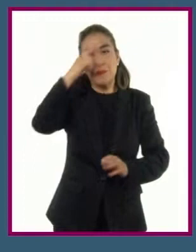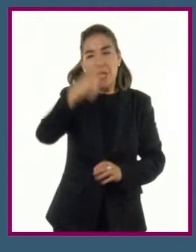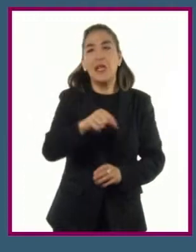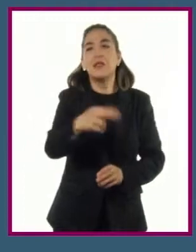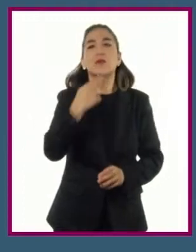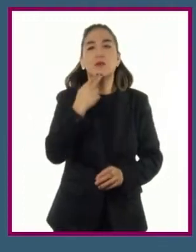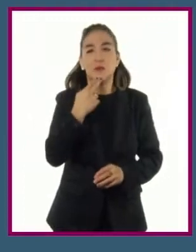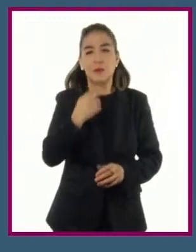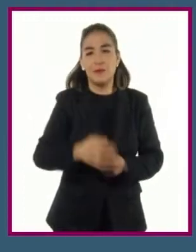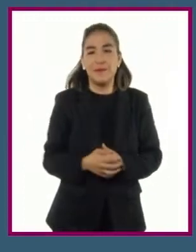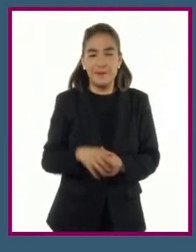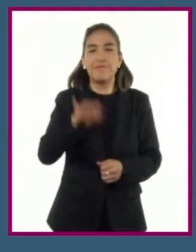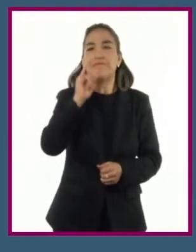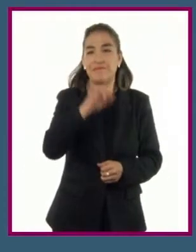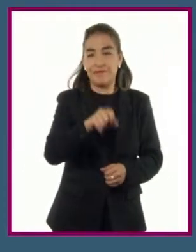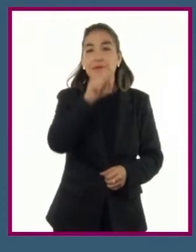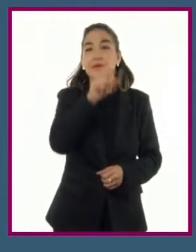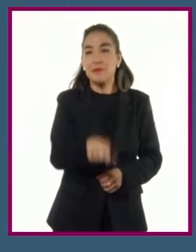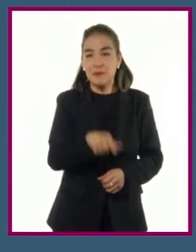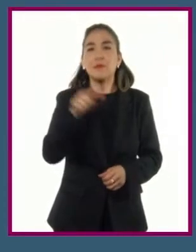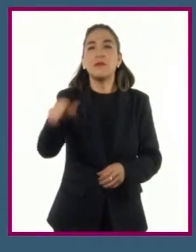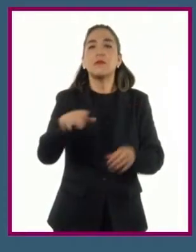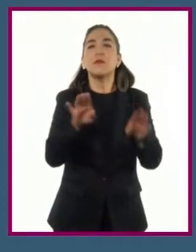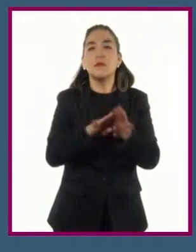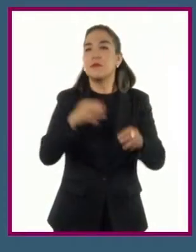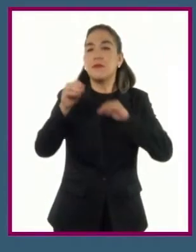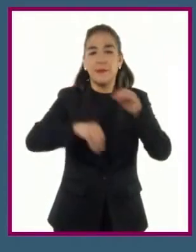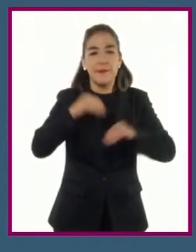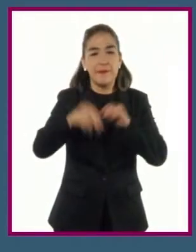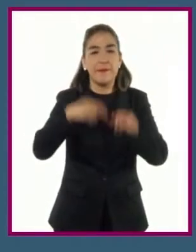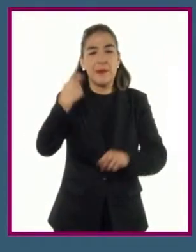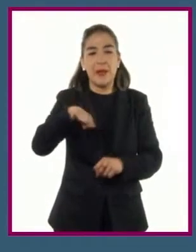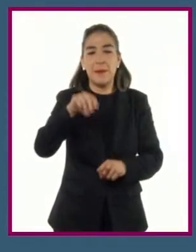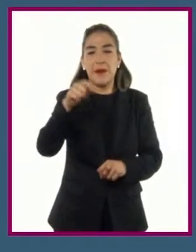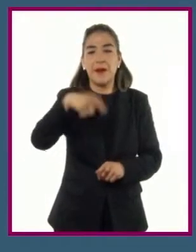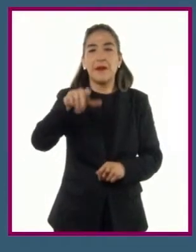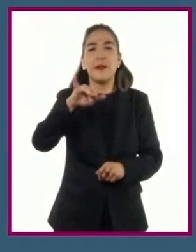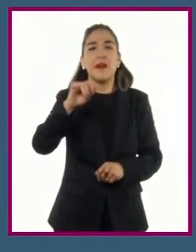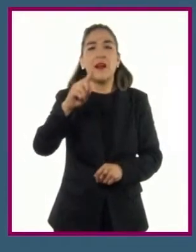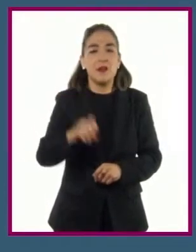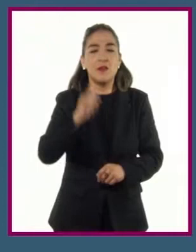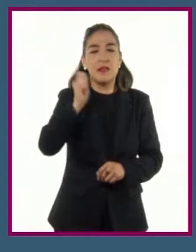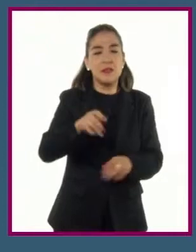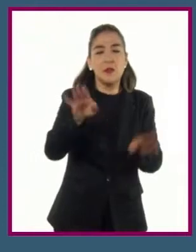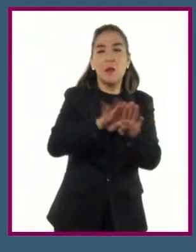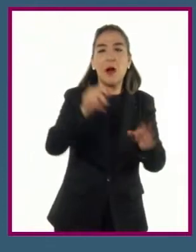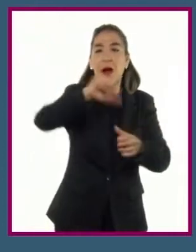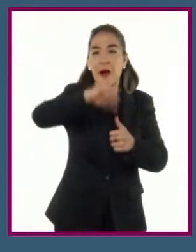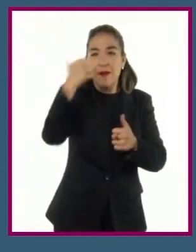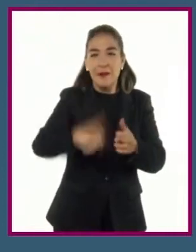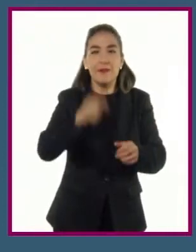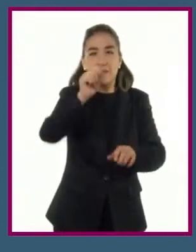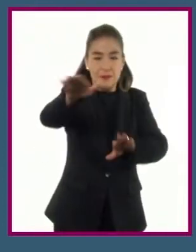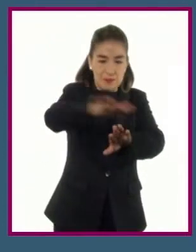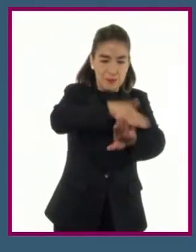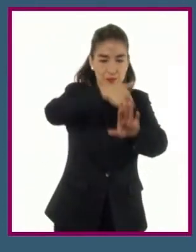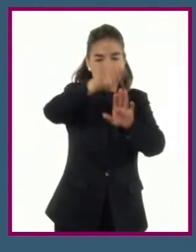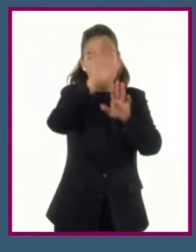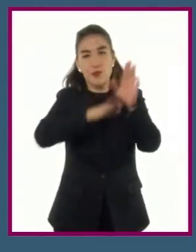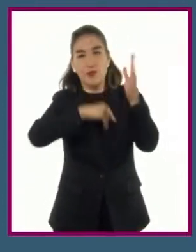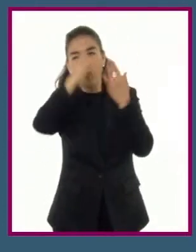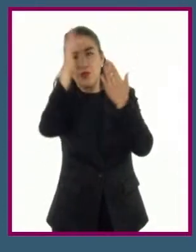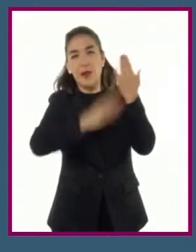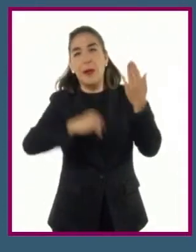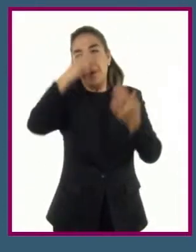utilidad. Asimismo, se someten a un proceso llamado maqueado, que es una técnica artesanal que consiste en dar recubrimiento a los guajes